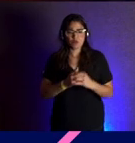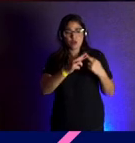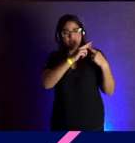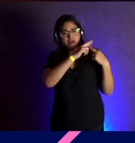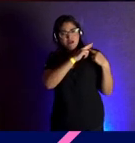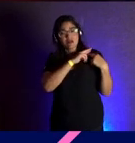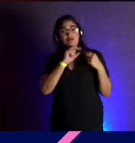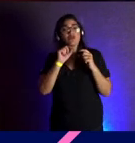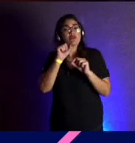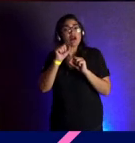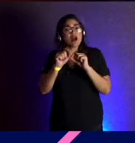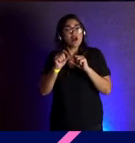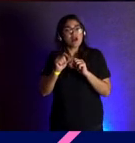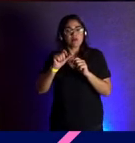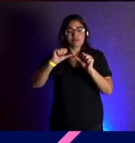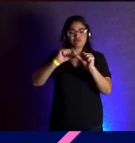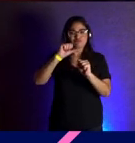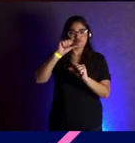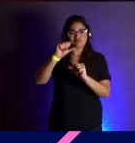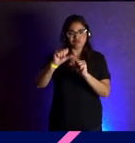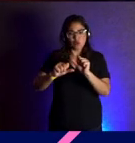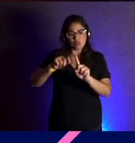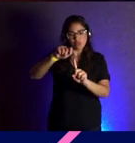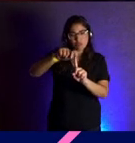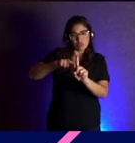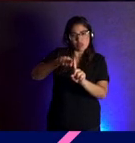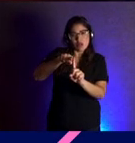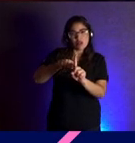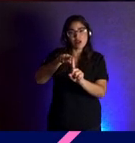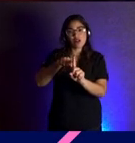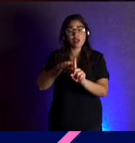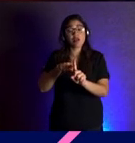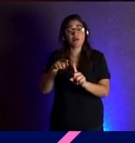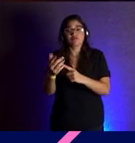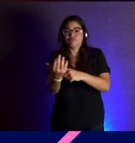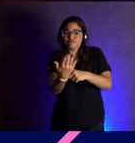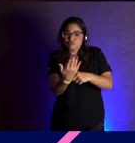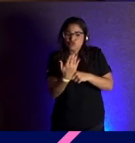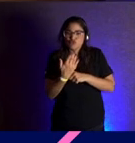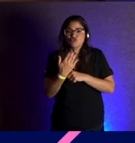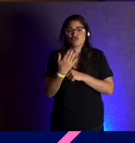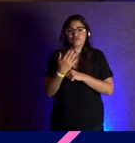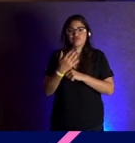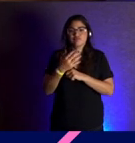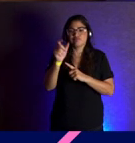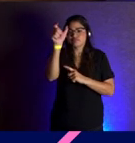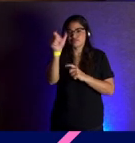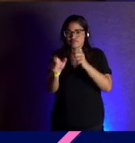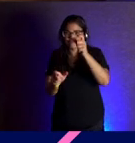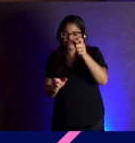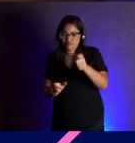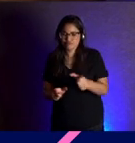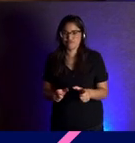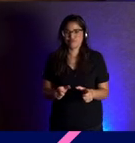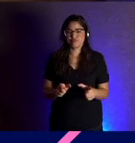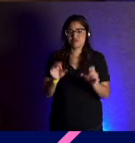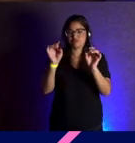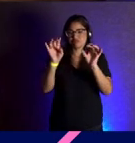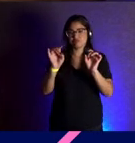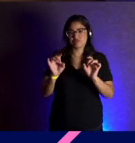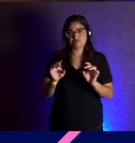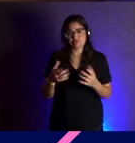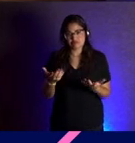con el apoyo de expertos. Es un tema tan complejo, tan multifactorial, lleno de tanta incertidumbre,